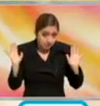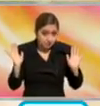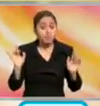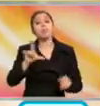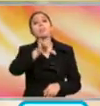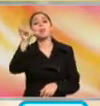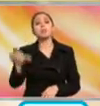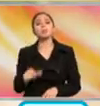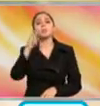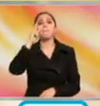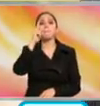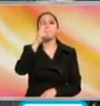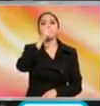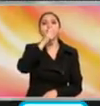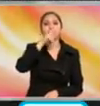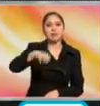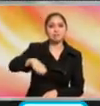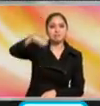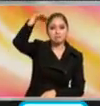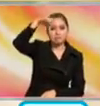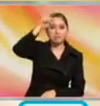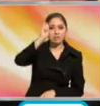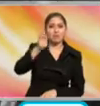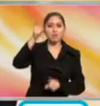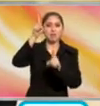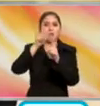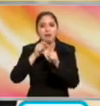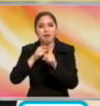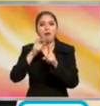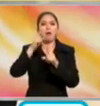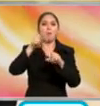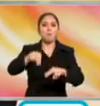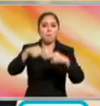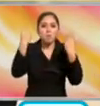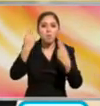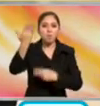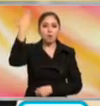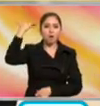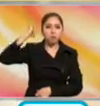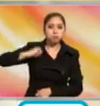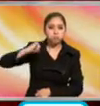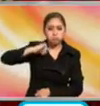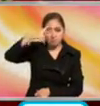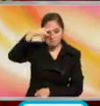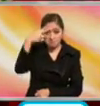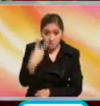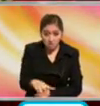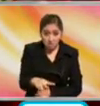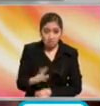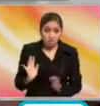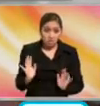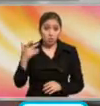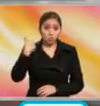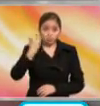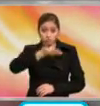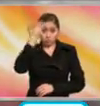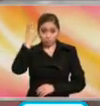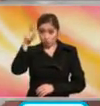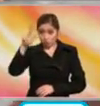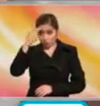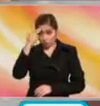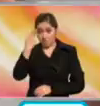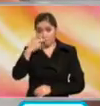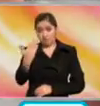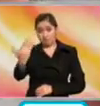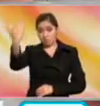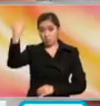viejo, es ver la comedia de México, ver algo que no sé si recuerdan ustedes, pero hace